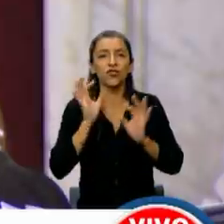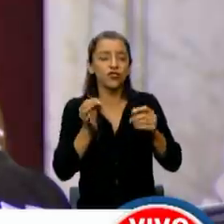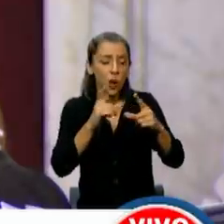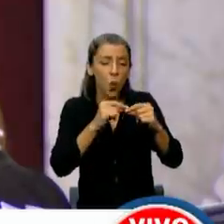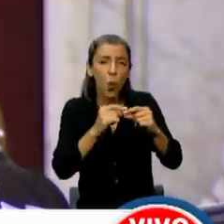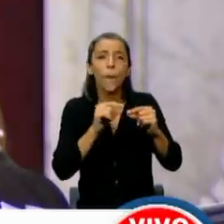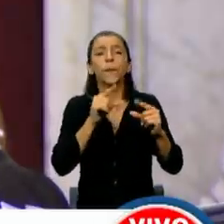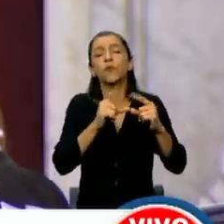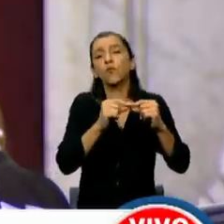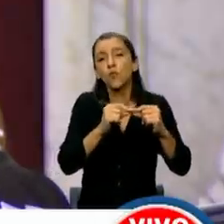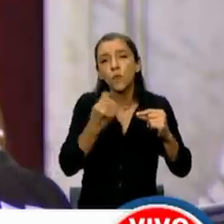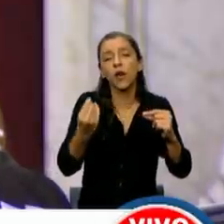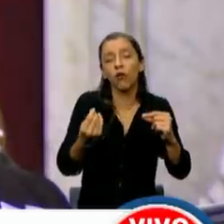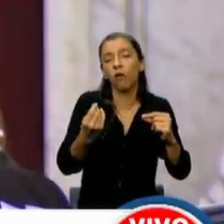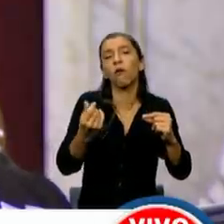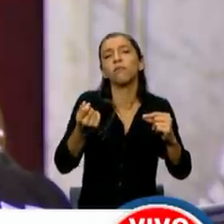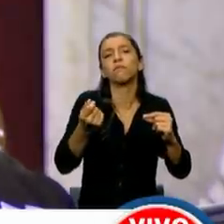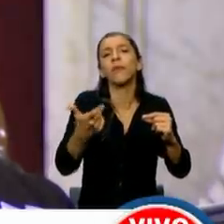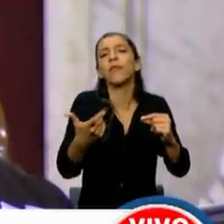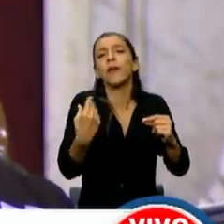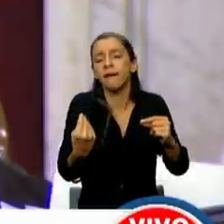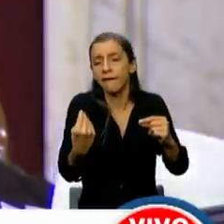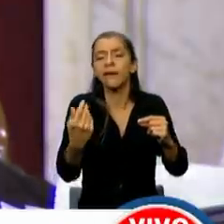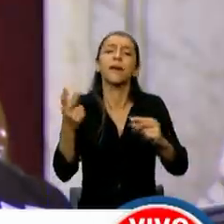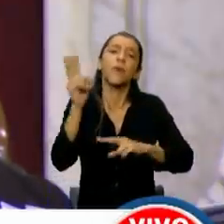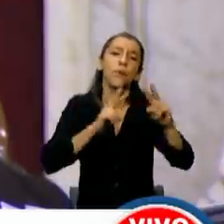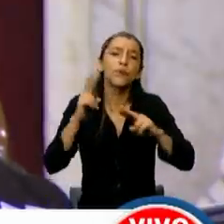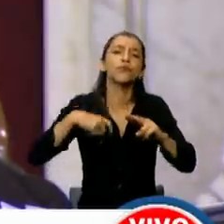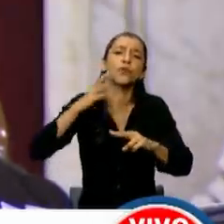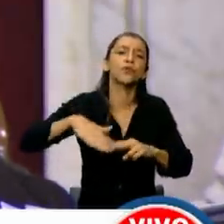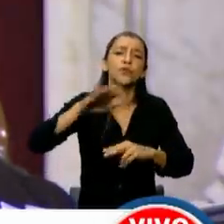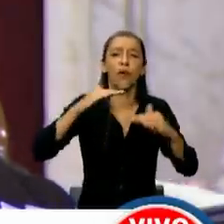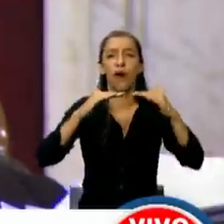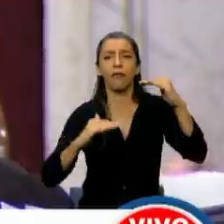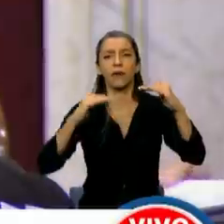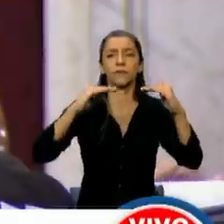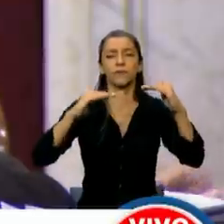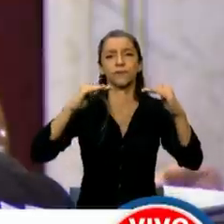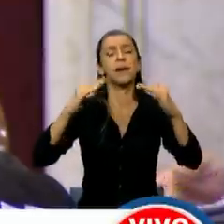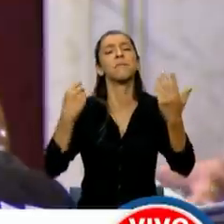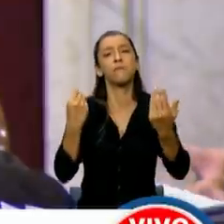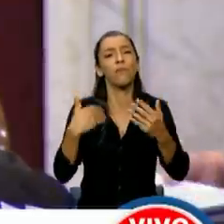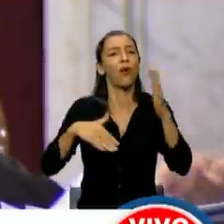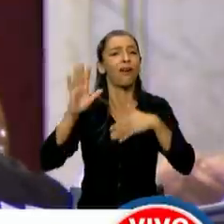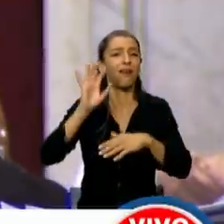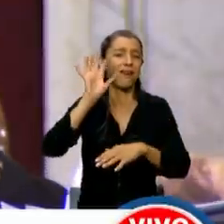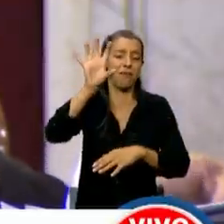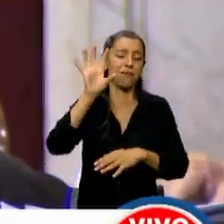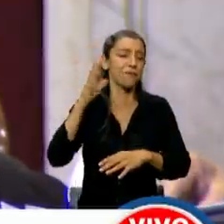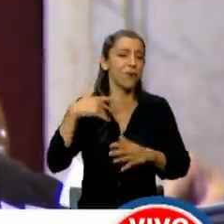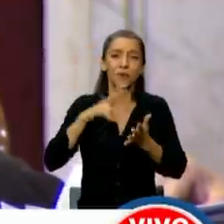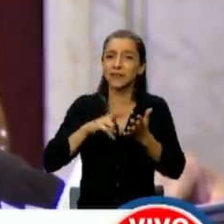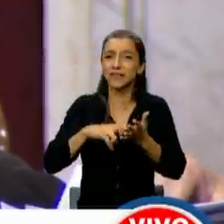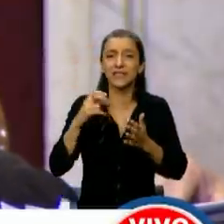números que implican implican morigerar las desigualdades asimétricas que padece el norte argentino mi provincia de salta esos